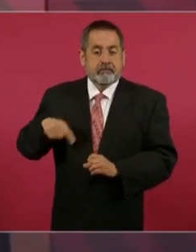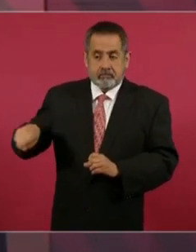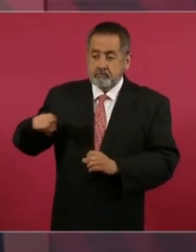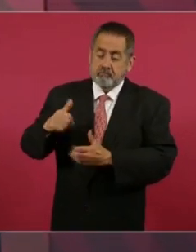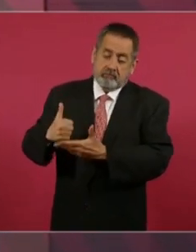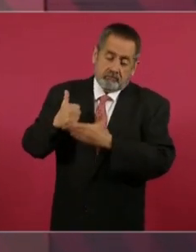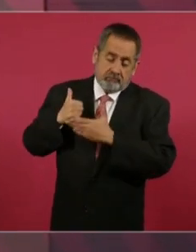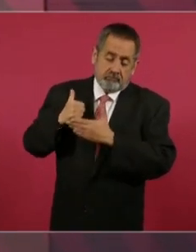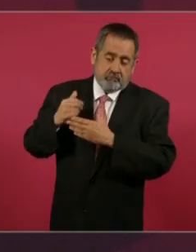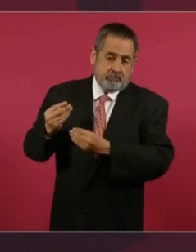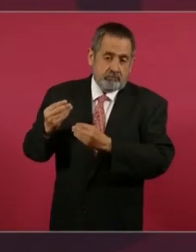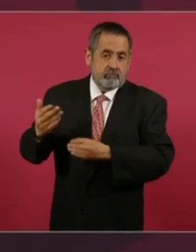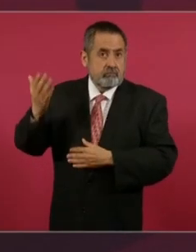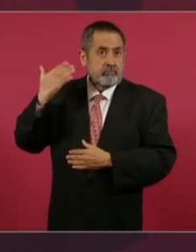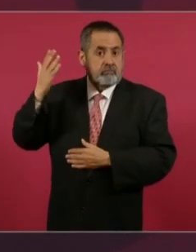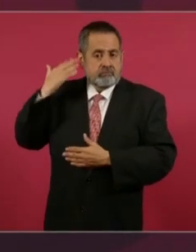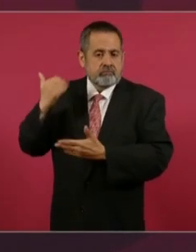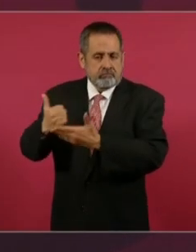ayudaron